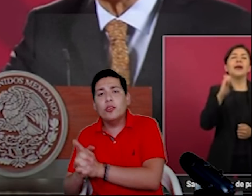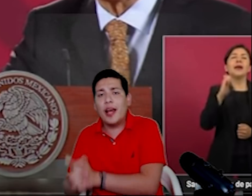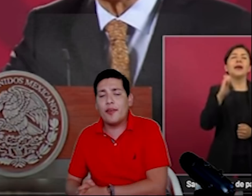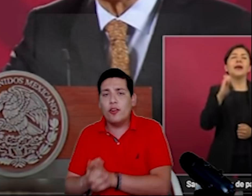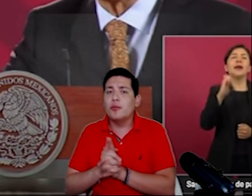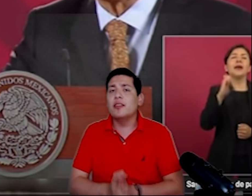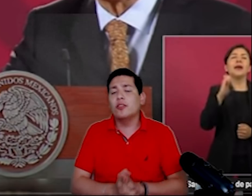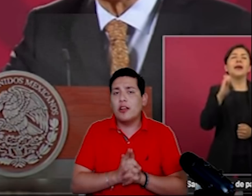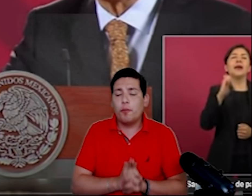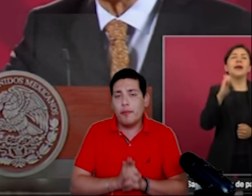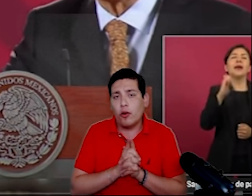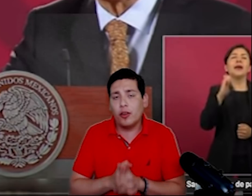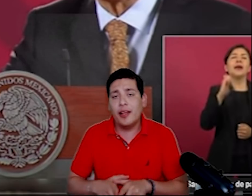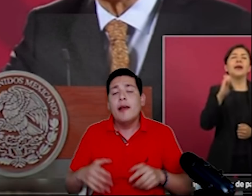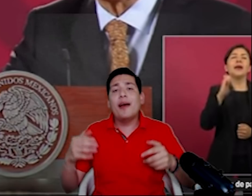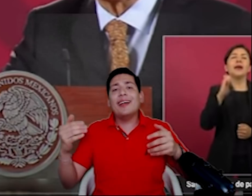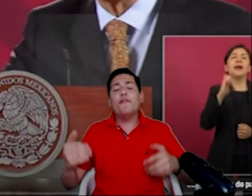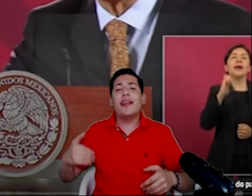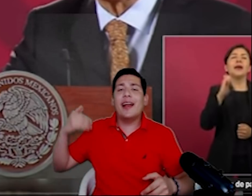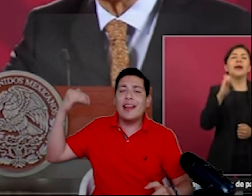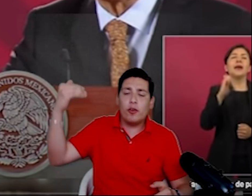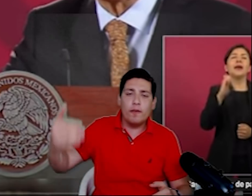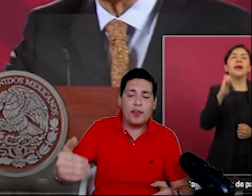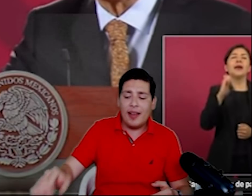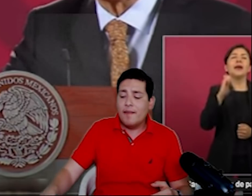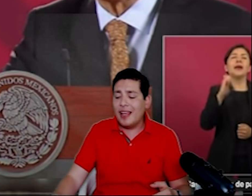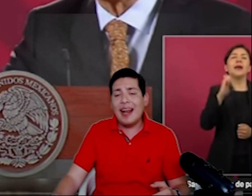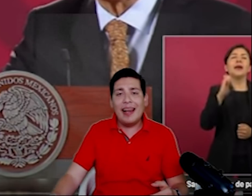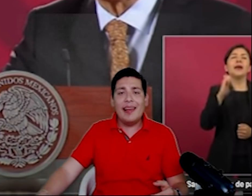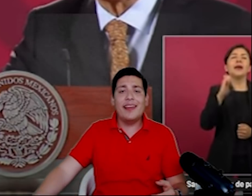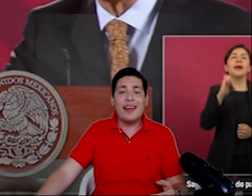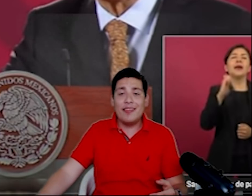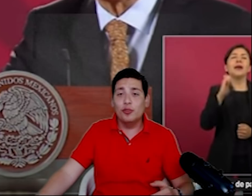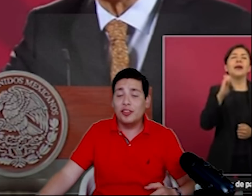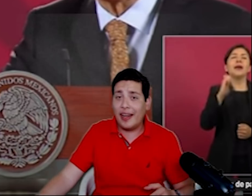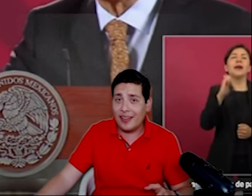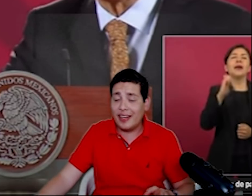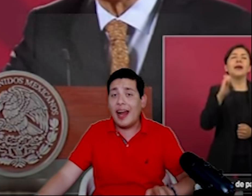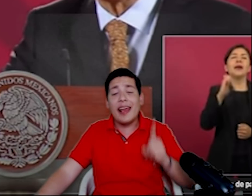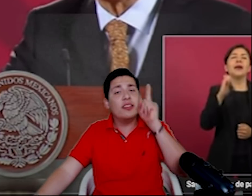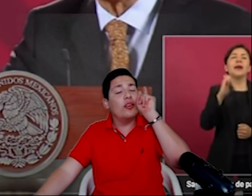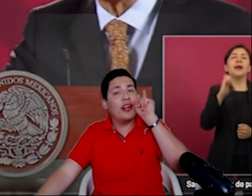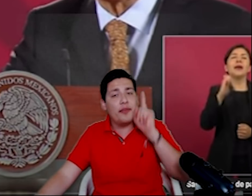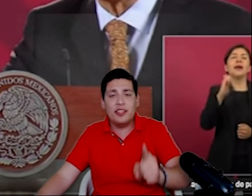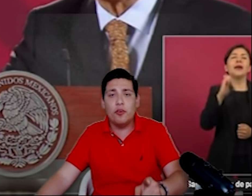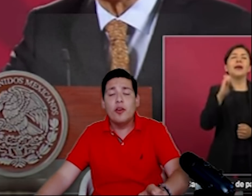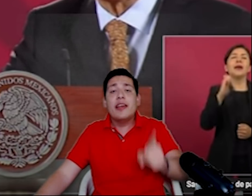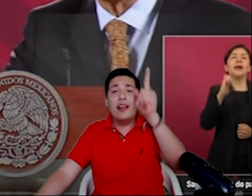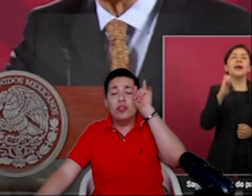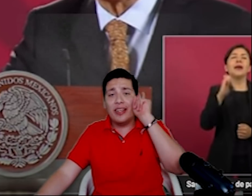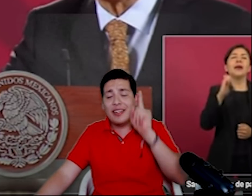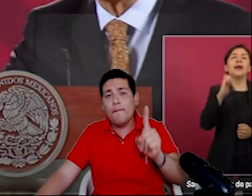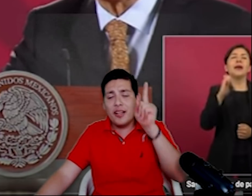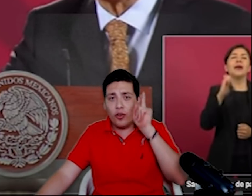también presionaron a los ministros de la Suprema Corte para que fallaran en contra de la Ley de Industria Eléctrica. Esto es gravísimo,